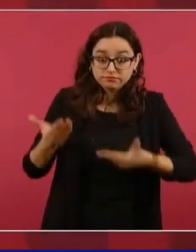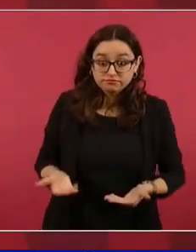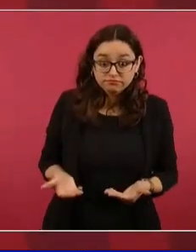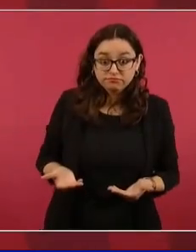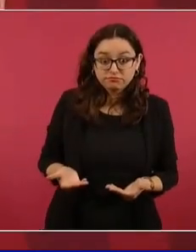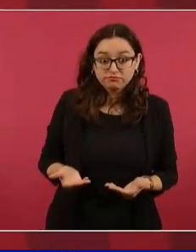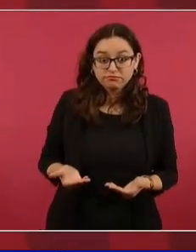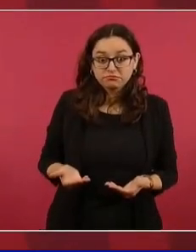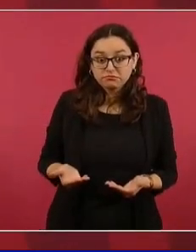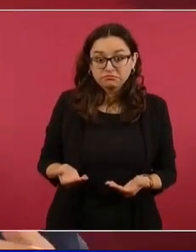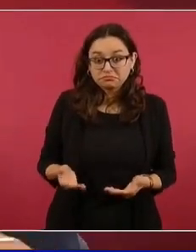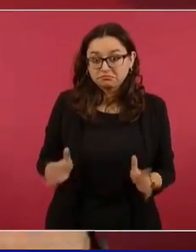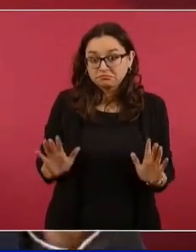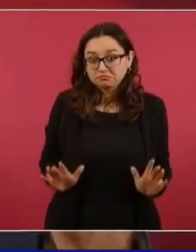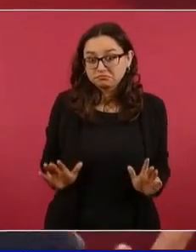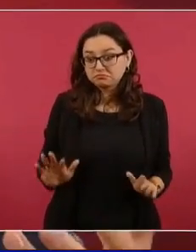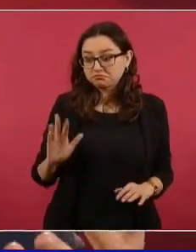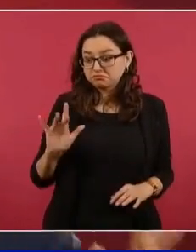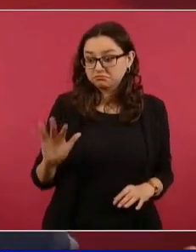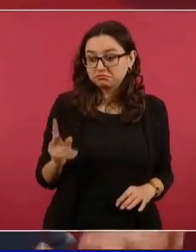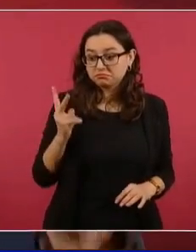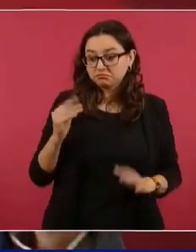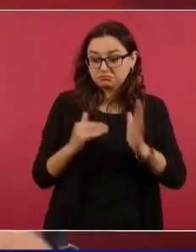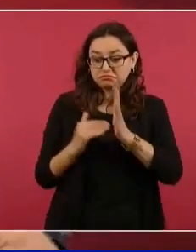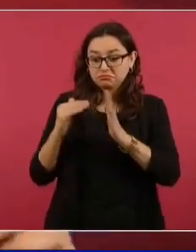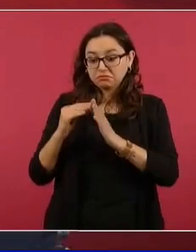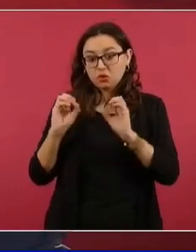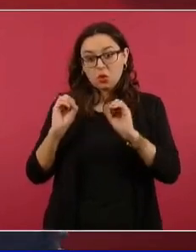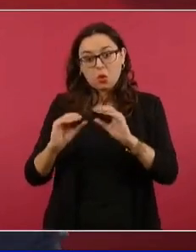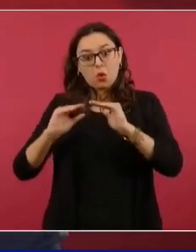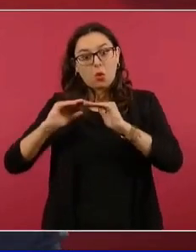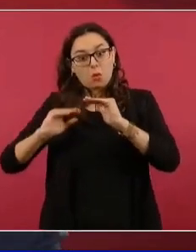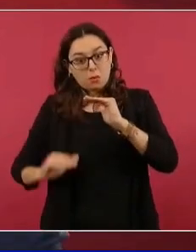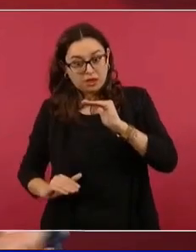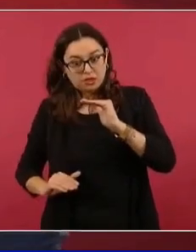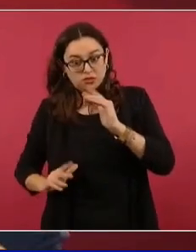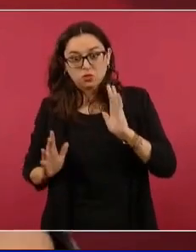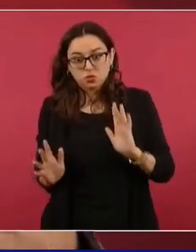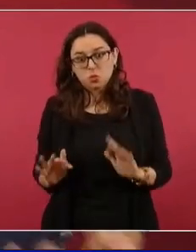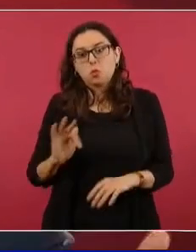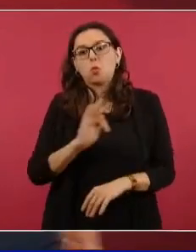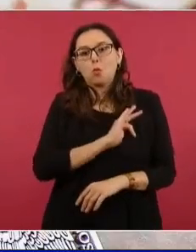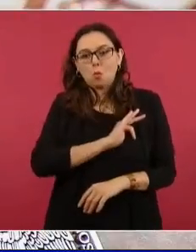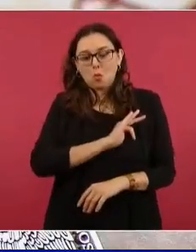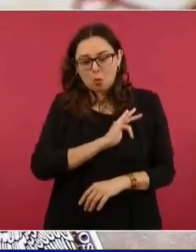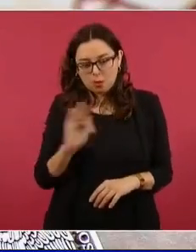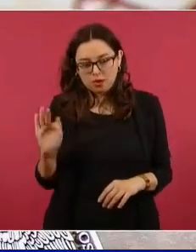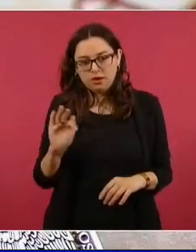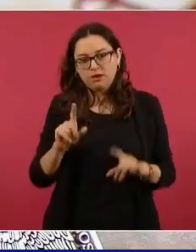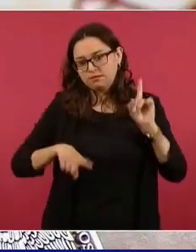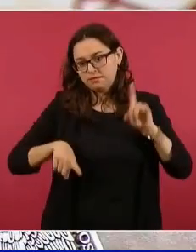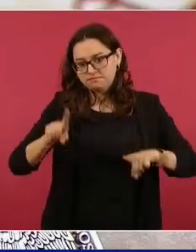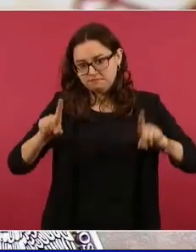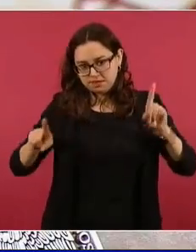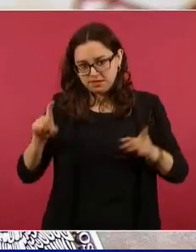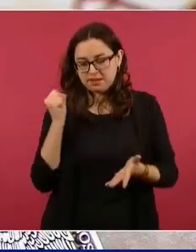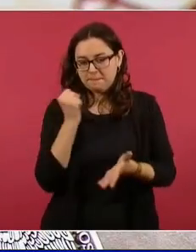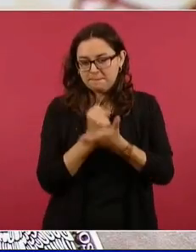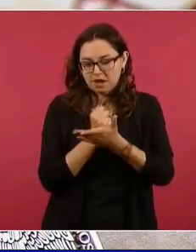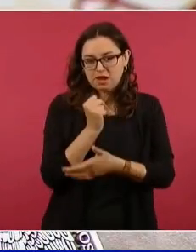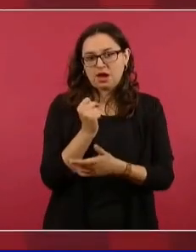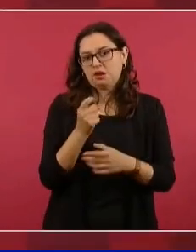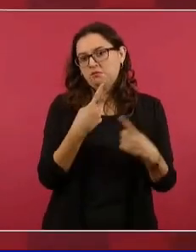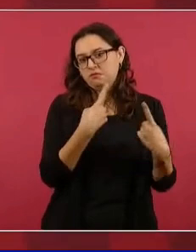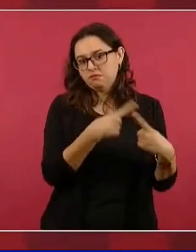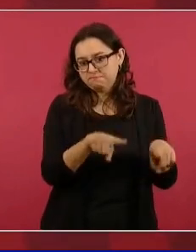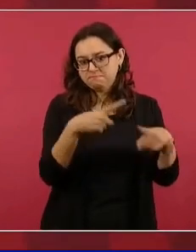52 millones, pero podría ser menos de acuerdo a lo que se asignara, cuáles vacunas y cuántas dosis de